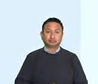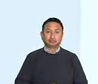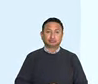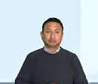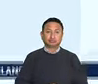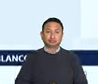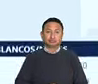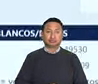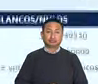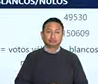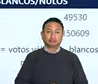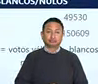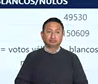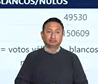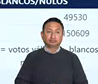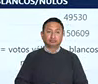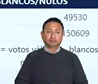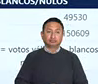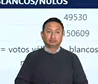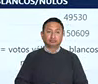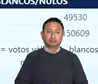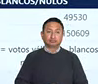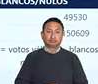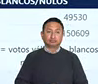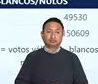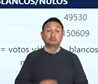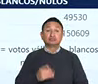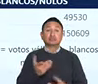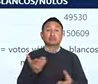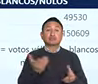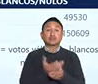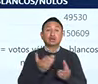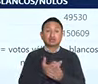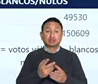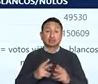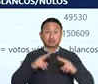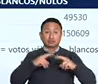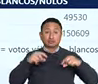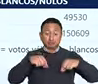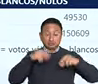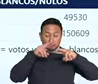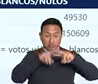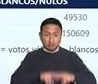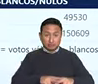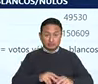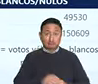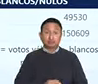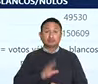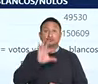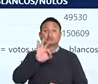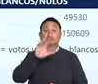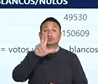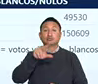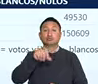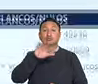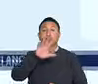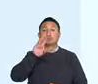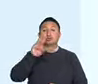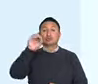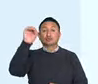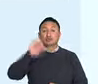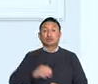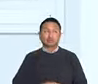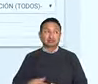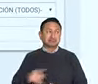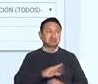14.37%, que sería el tercero. Pues actas procesadas, está el 93.56%. Prácticamente ahí también